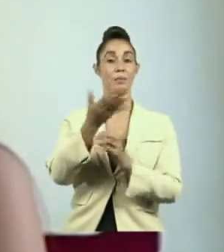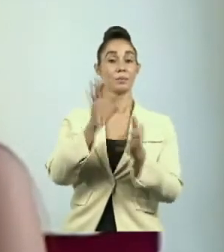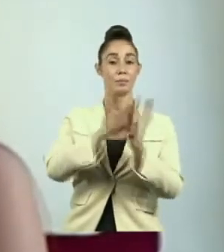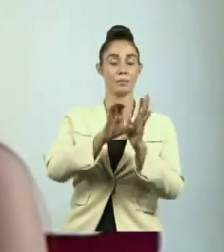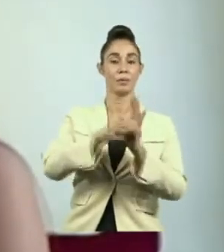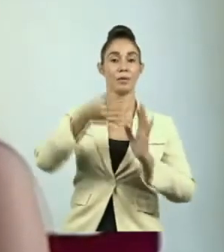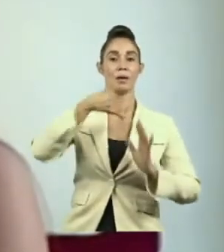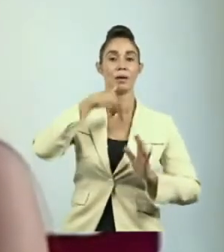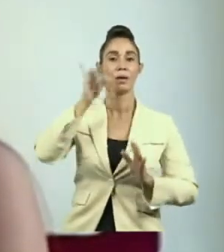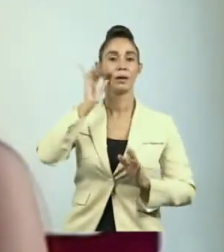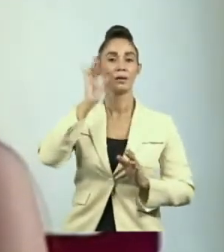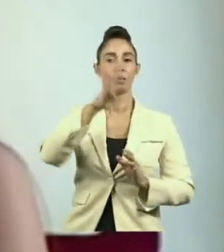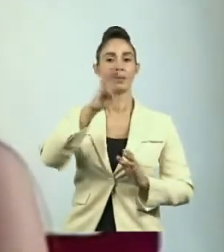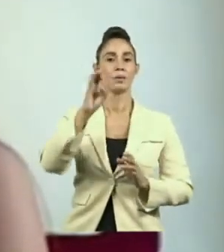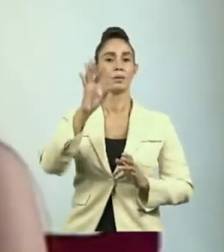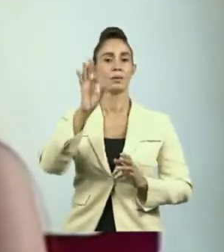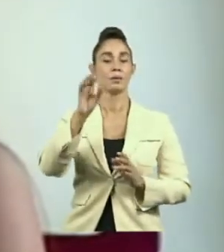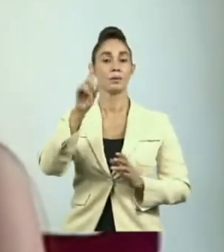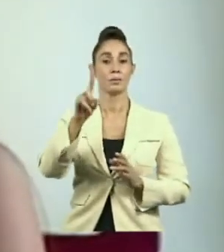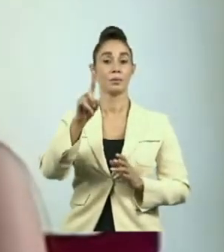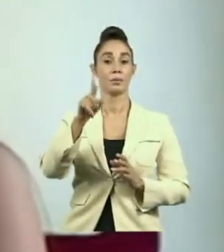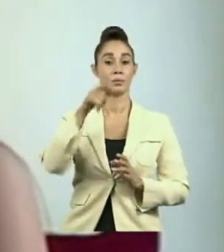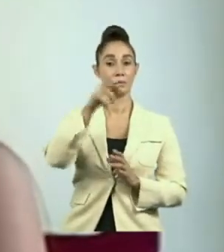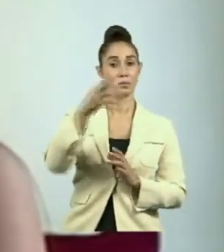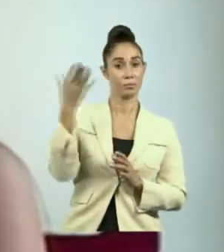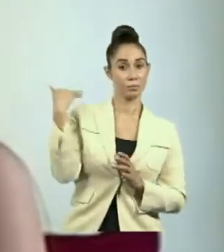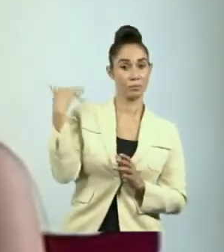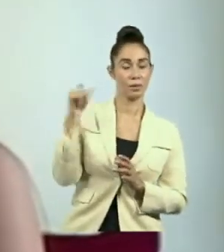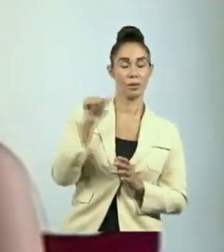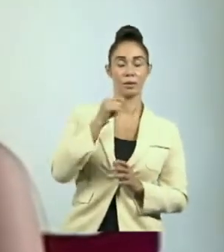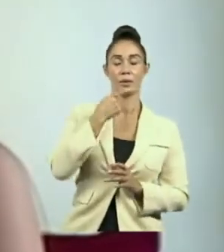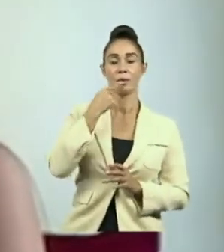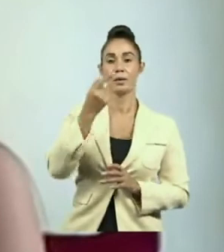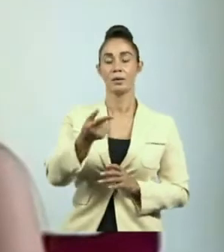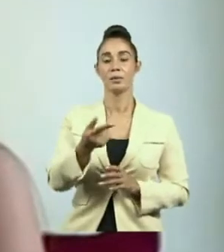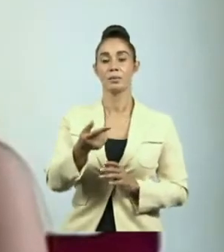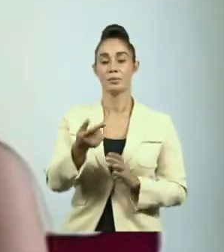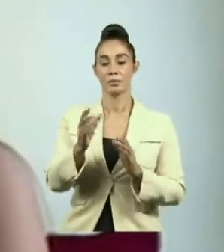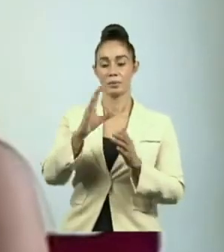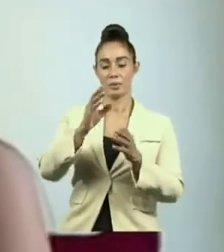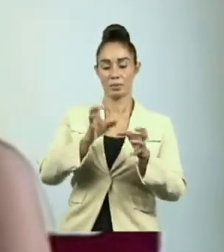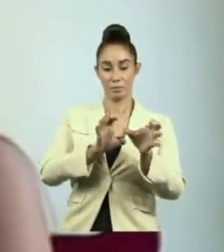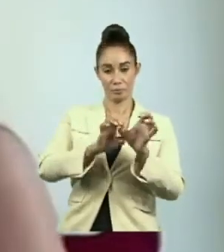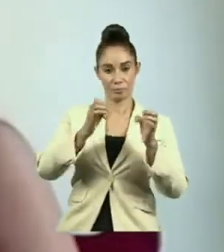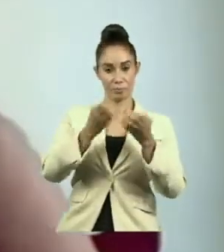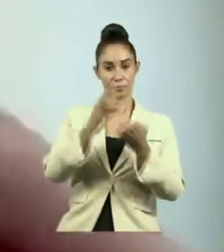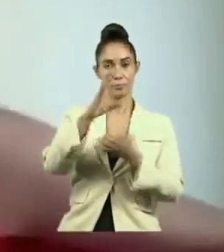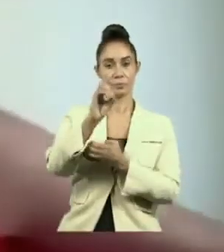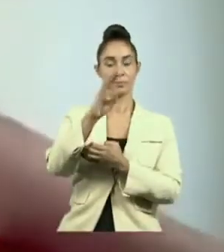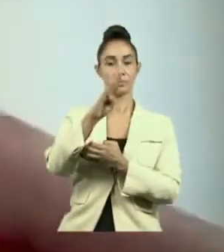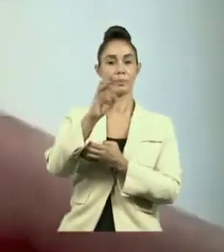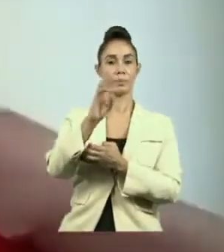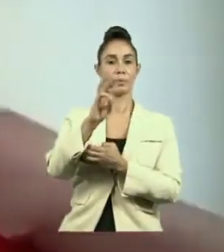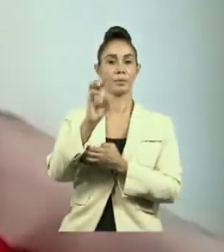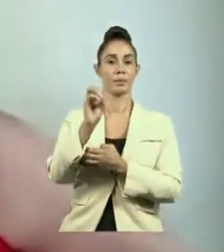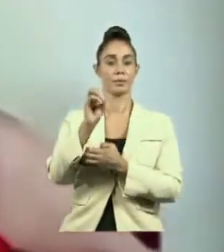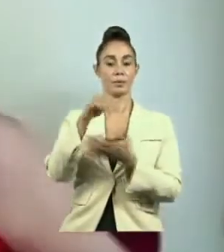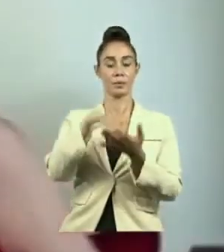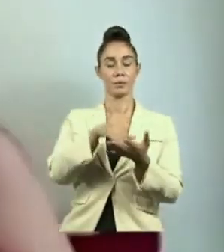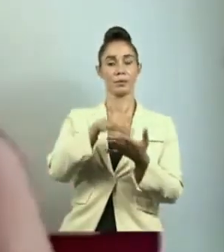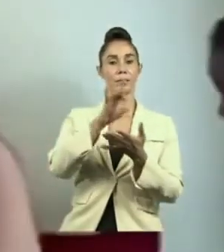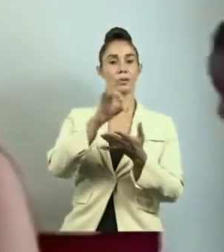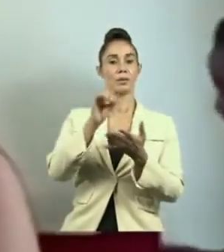491 grecia que usted dijo que ya hay o a 6.800 ha aumentado la capacidad de el